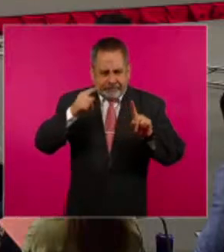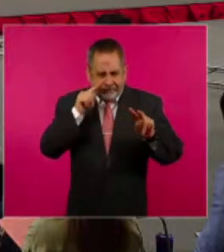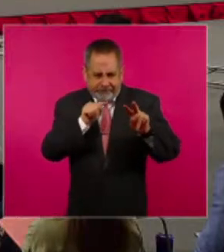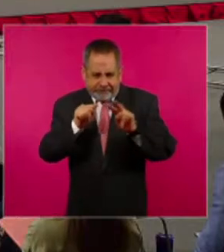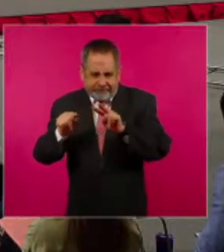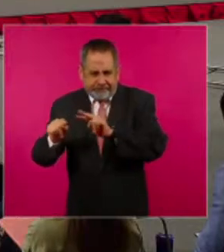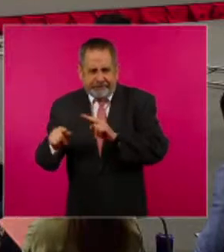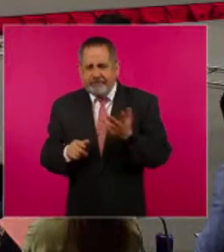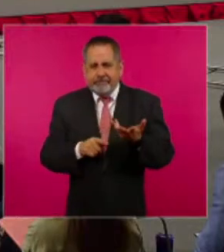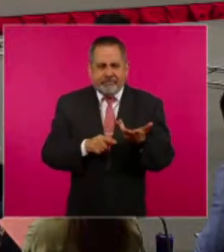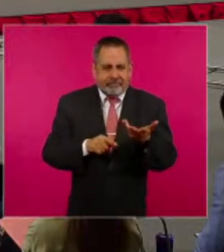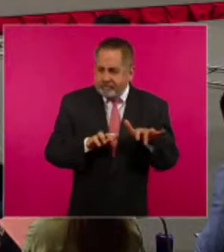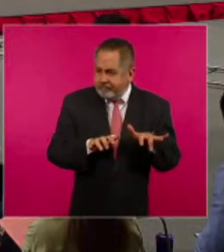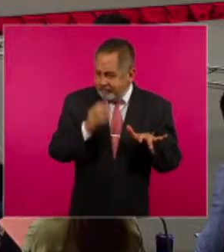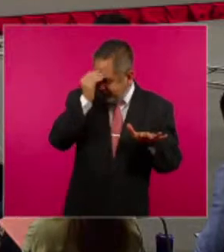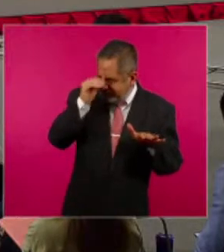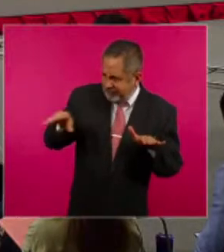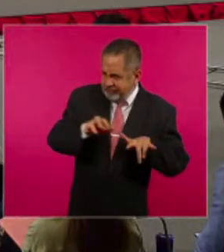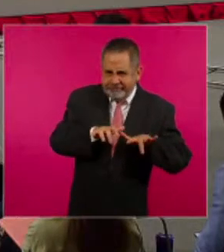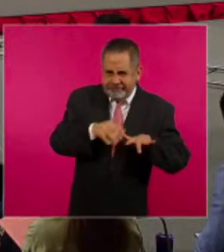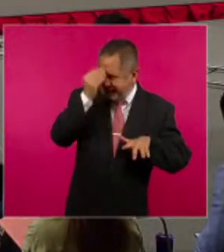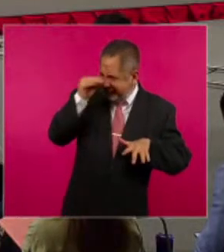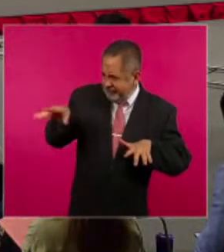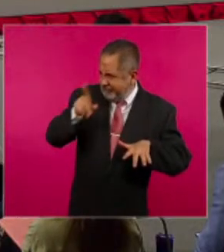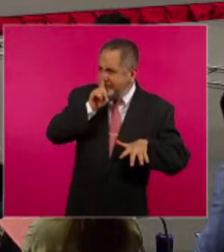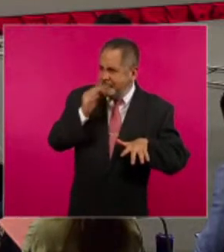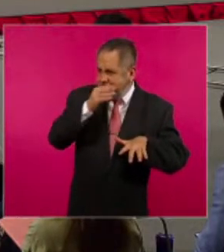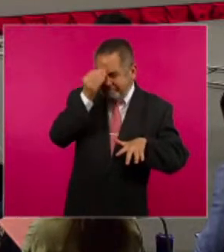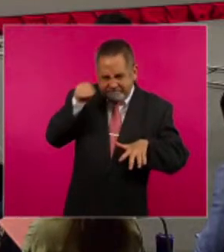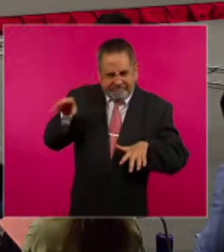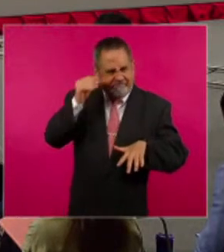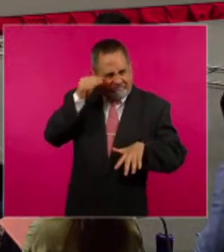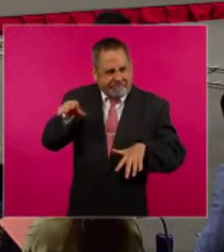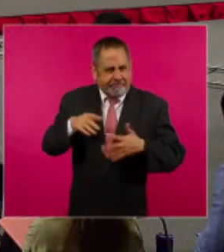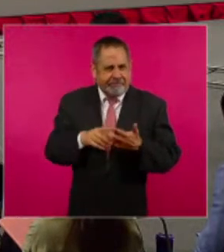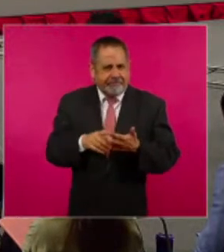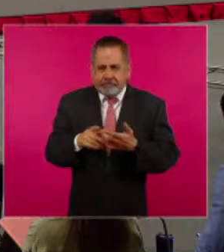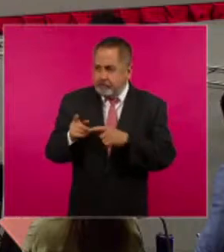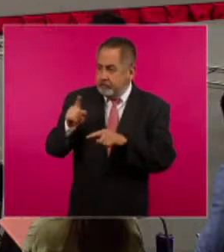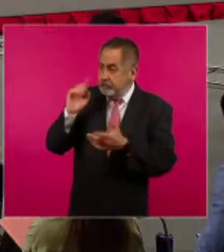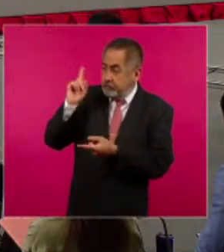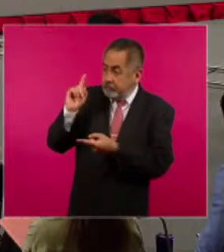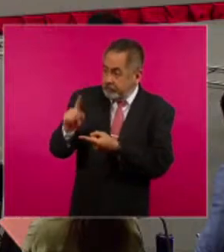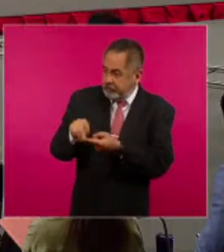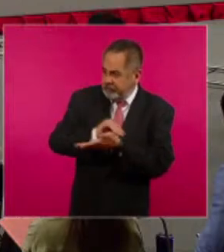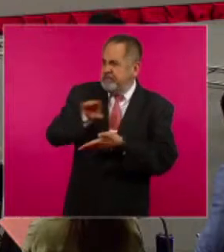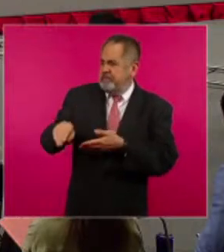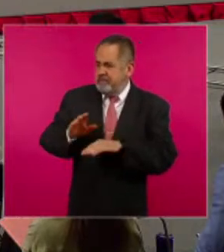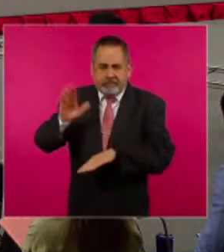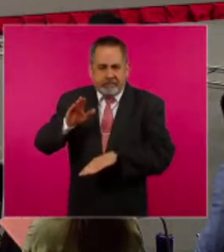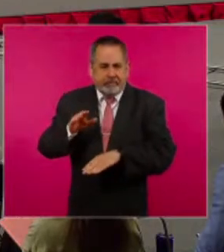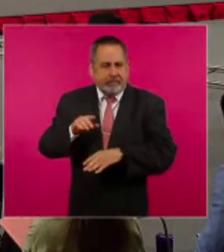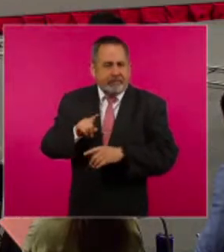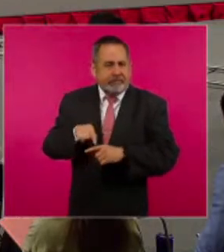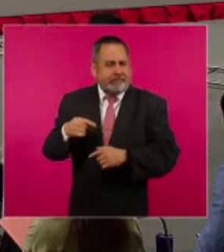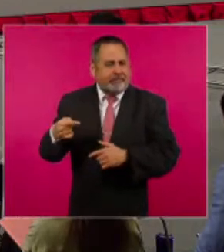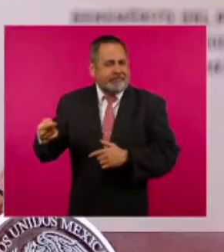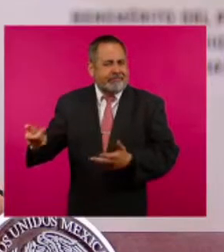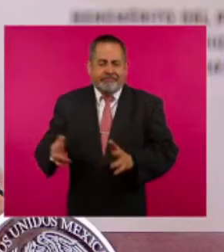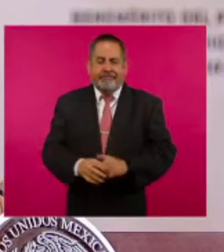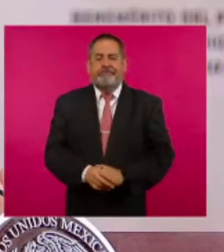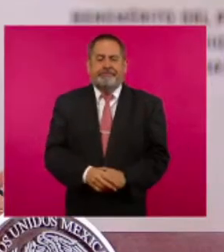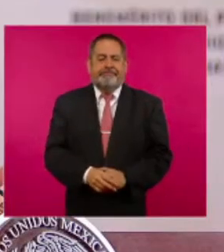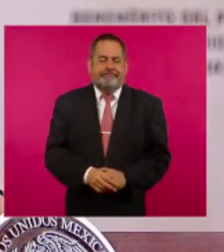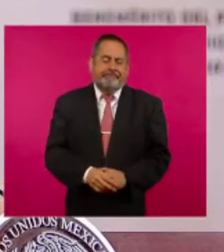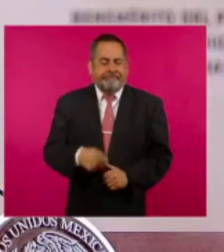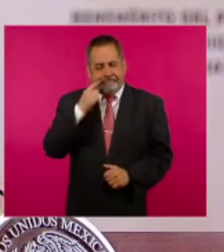para que vean cómo está diseñada esta campaña para que se baje un hashtag y suba otro. Vamos a terminar